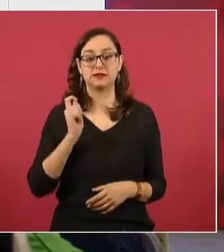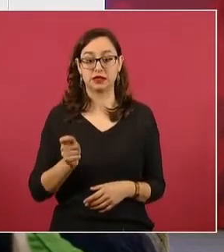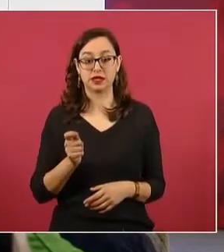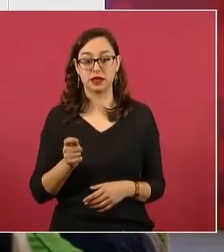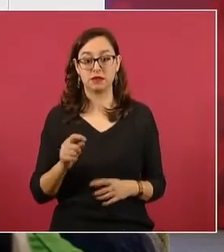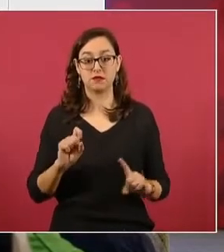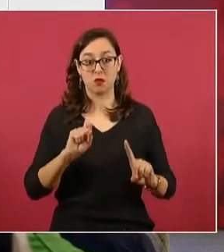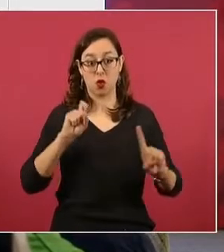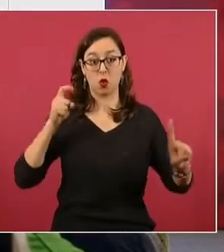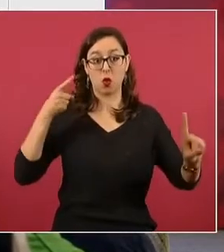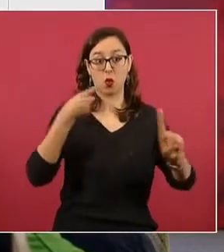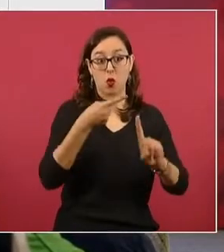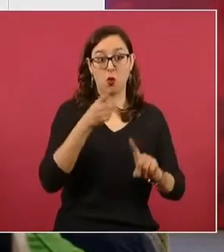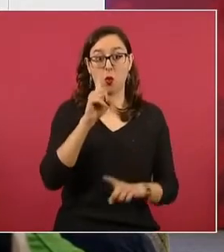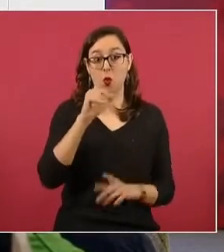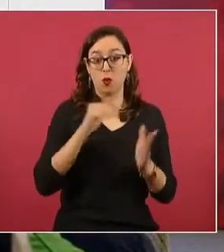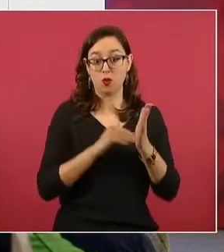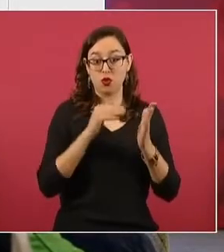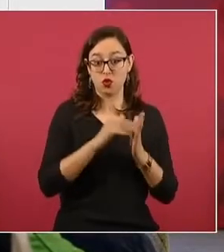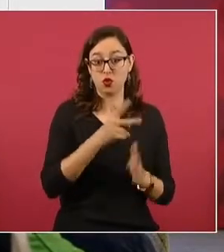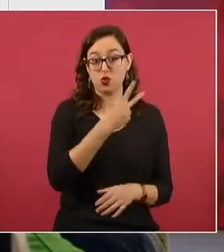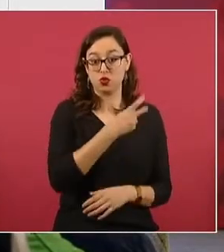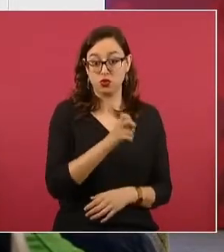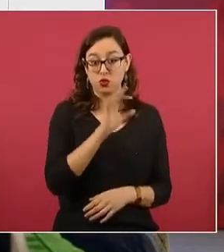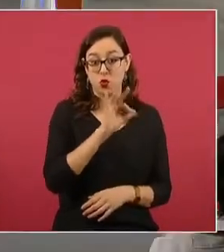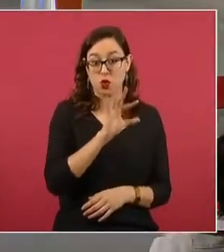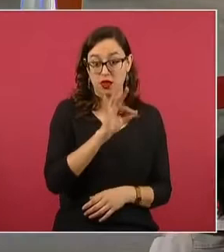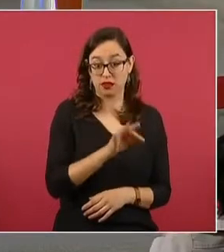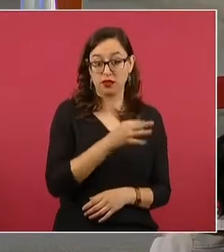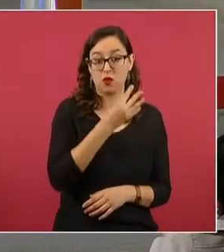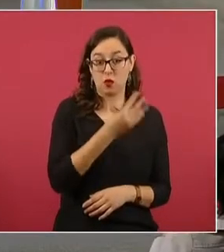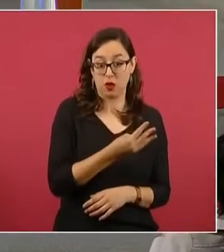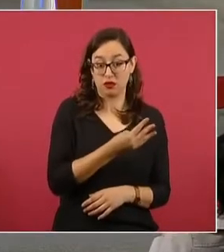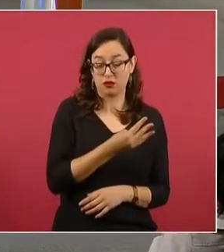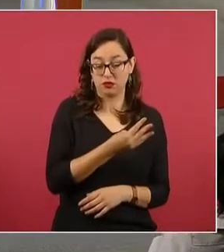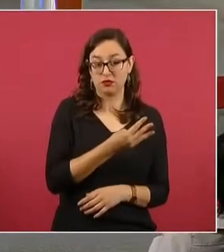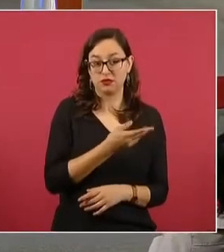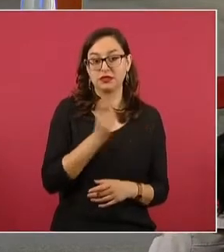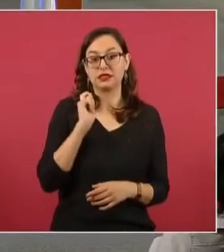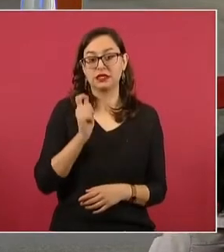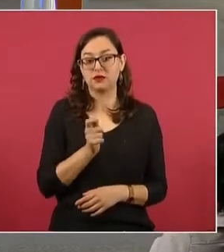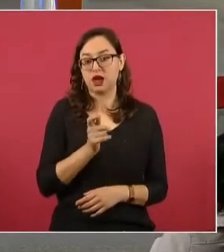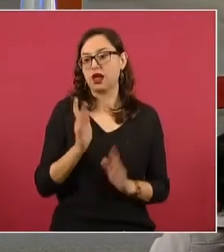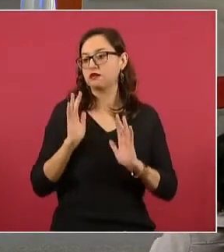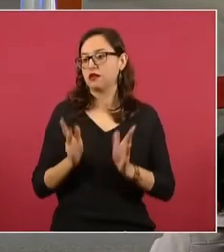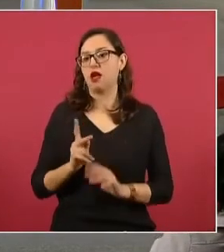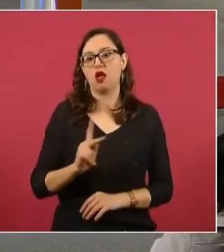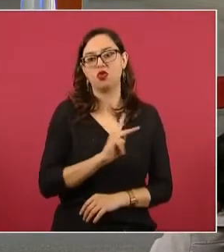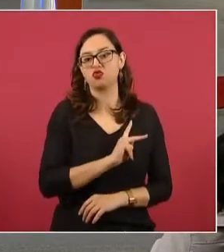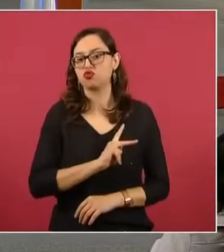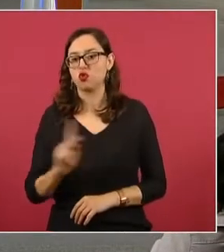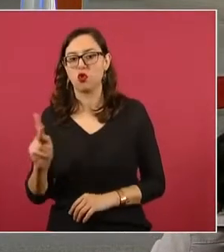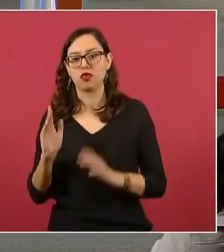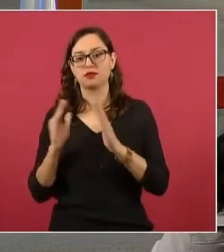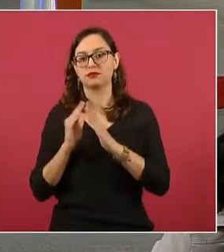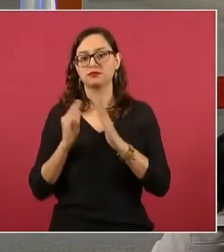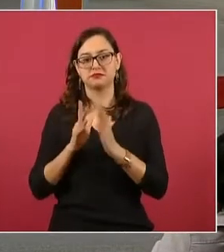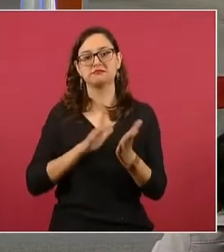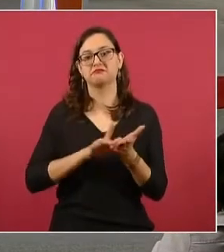tenemos 1.244.000, aunque se repite, cuando menos un apoyo ha llegado a cada